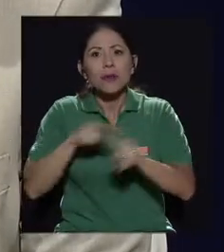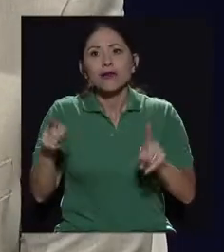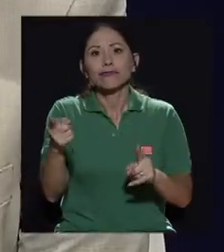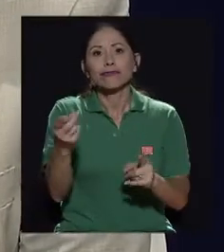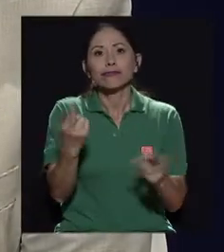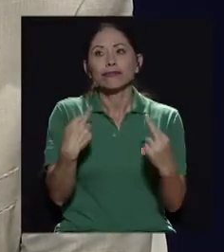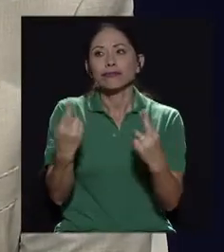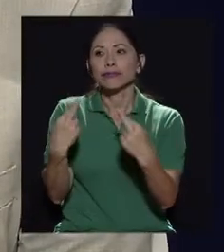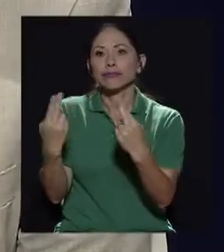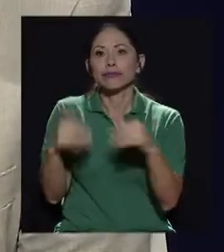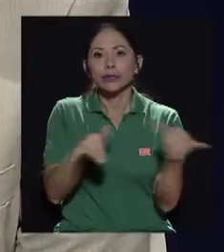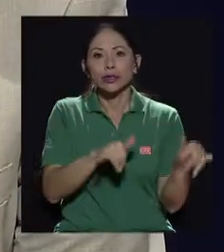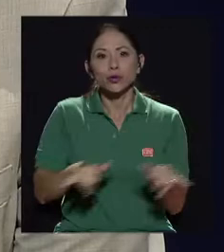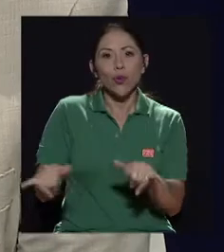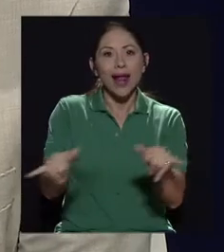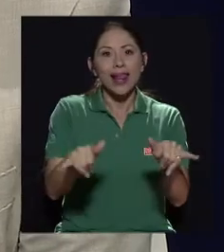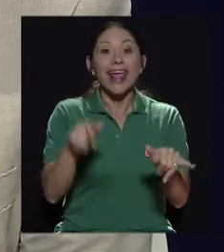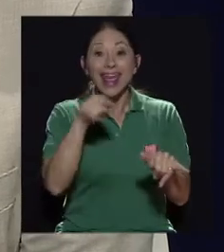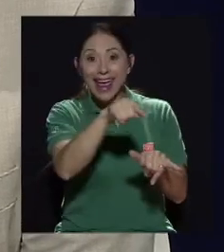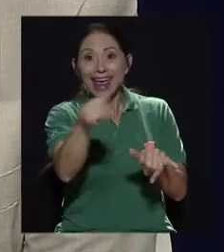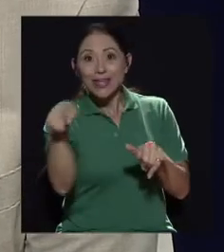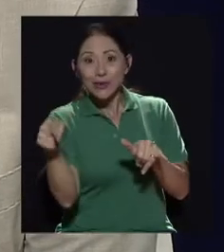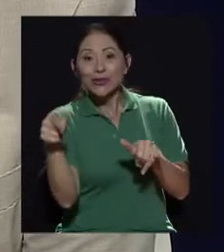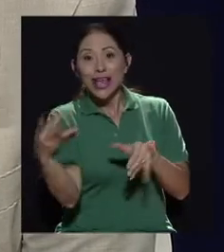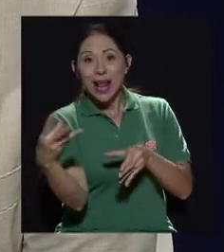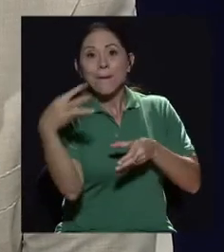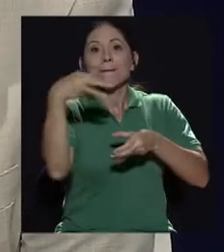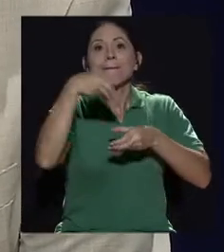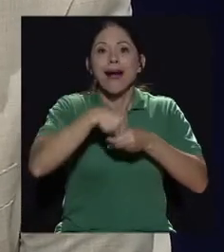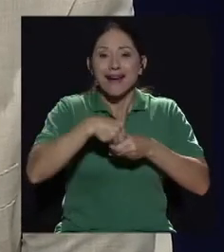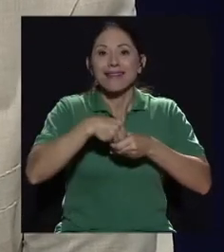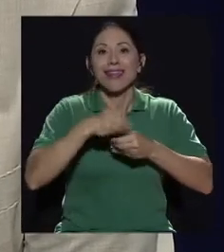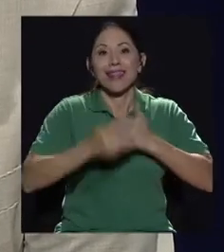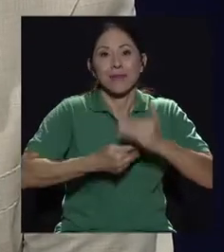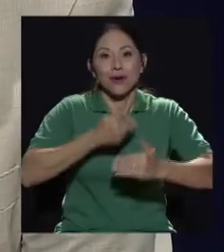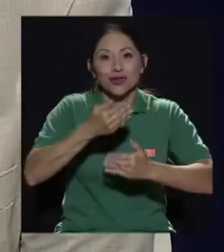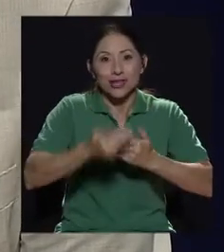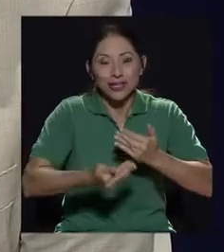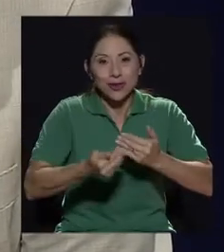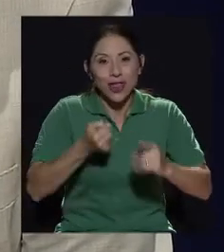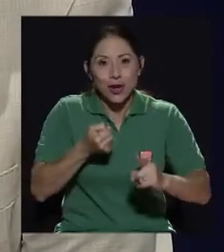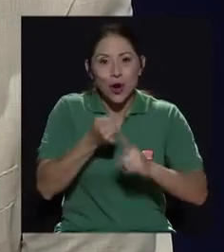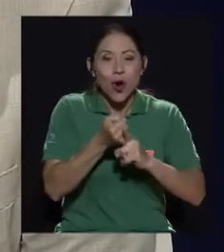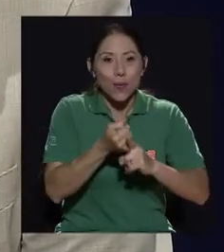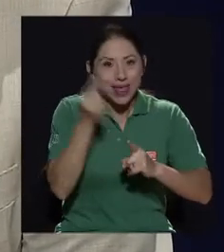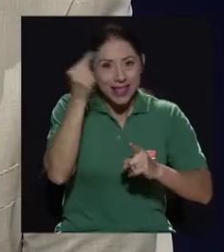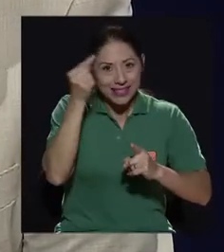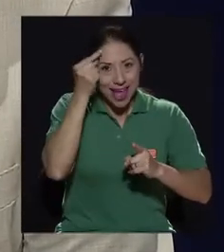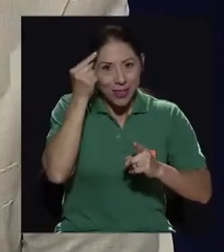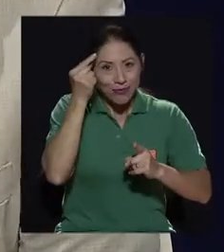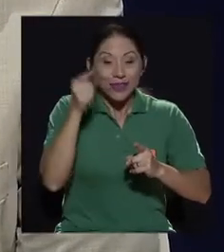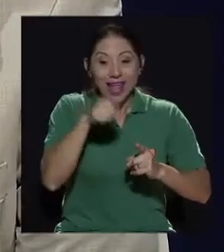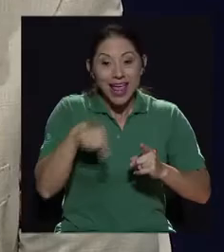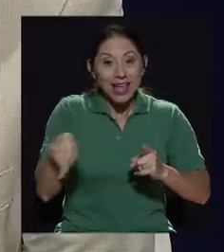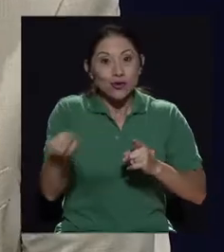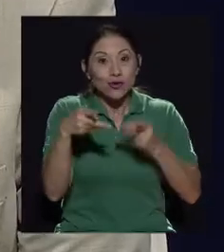proceso de de golpe de estado o sea se coludieron los medios de comunicación